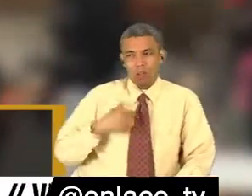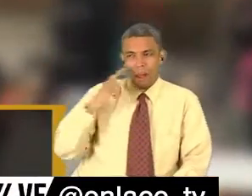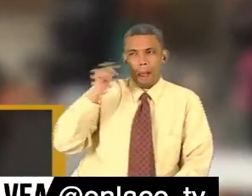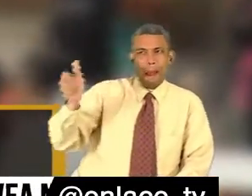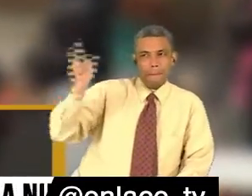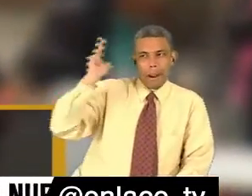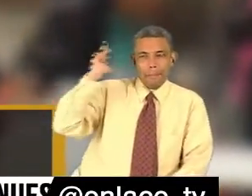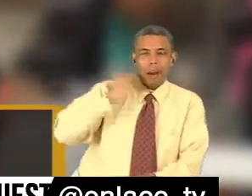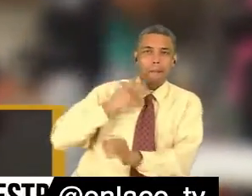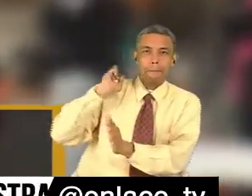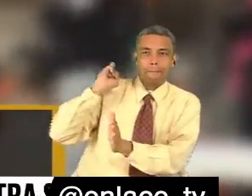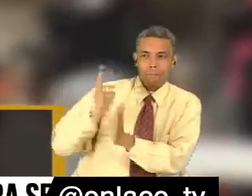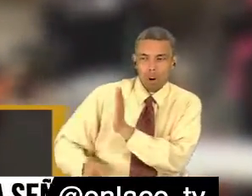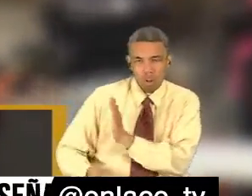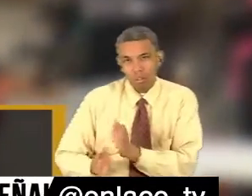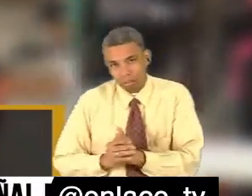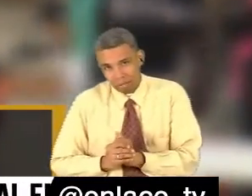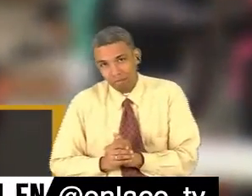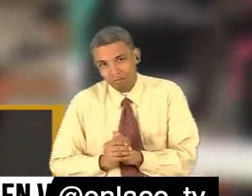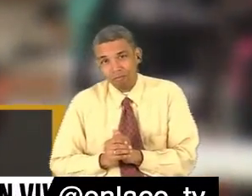que resultó asesinada.